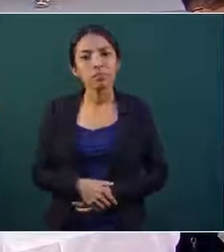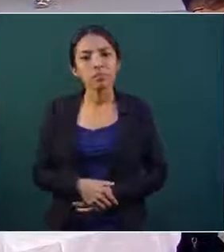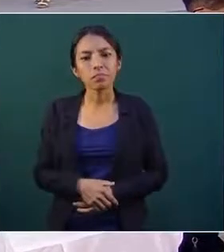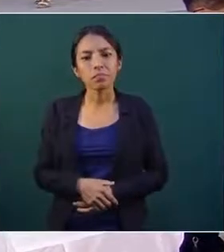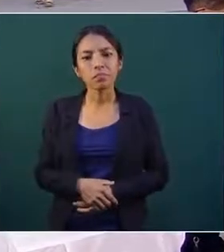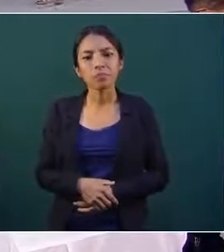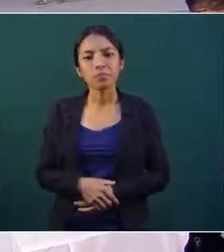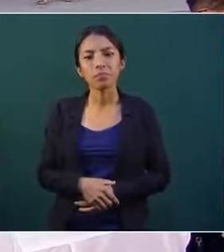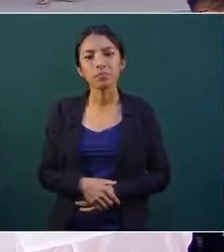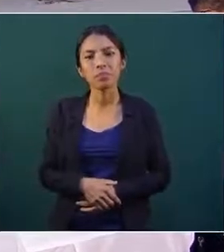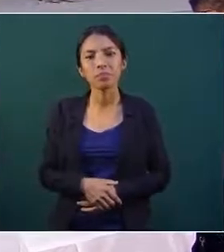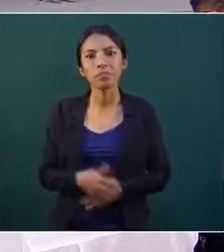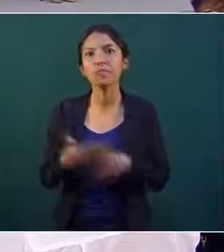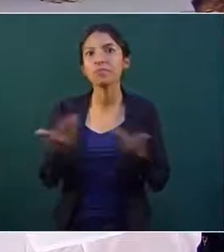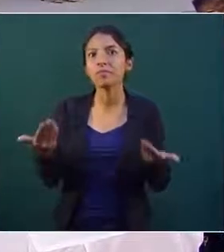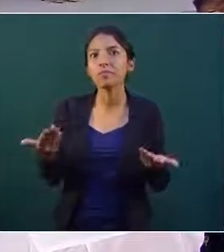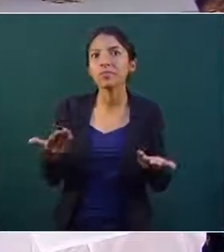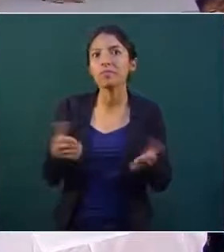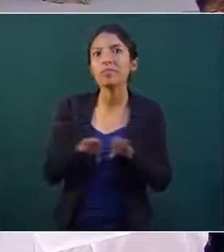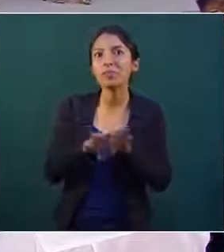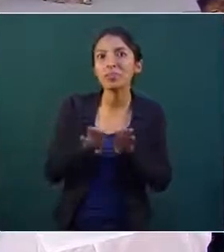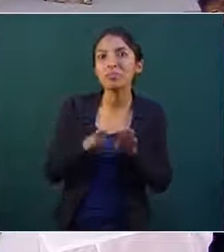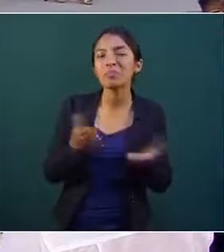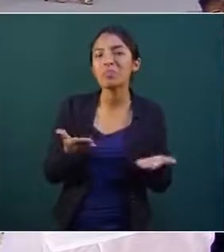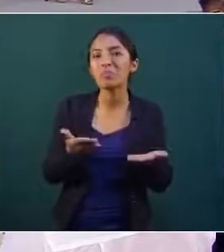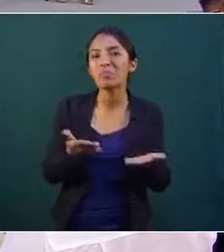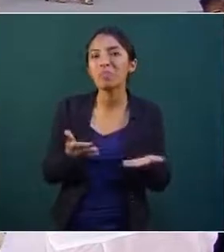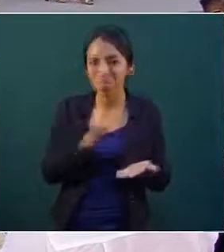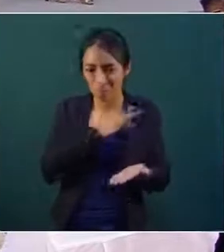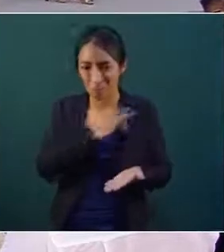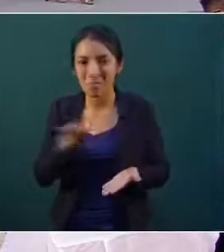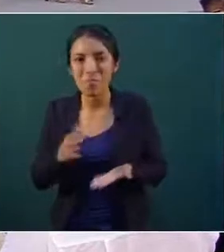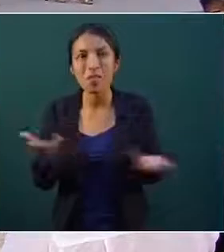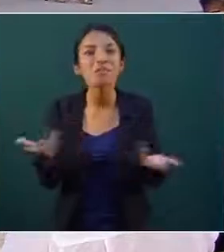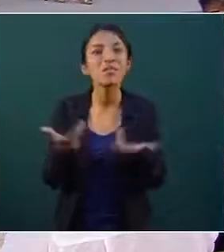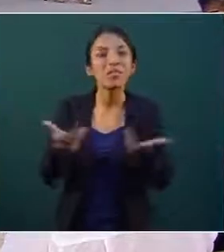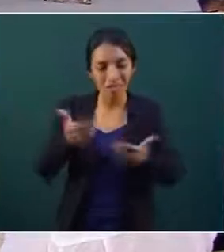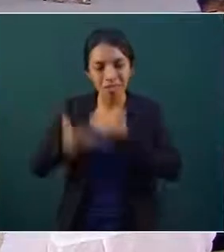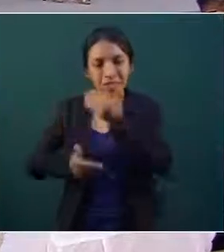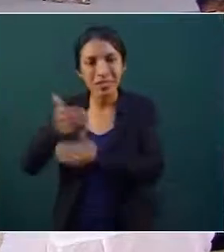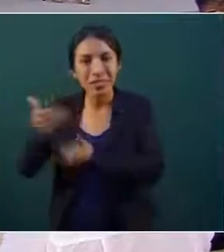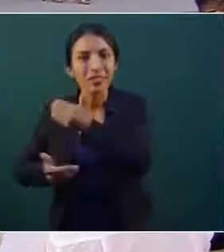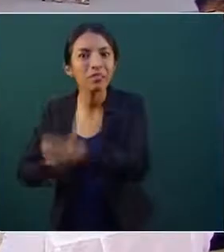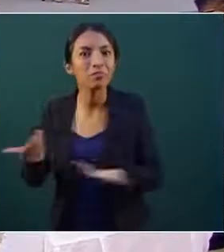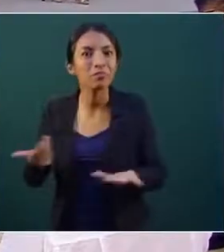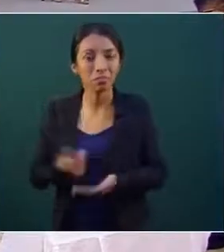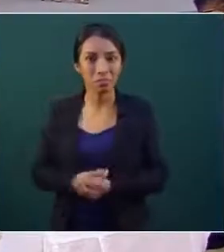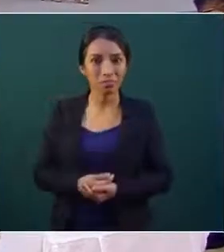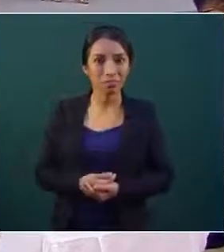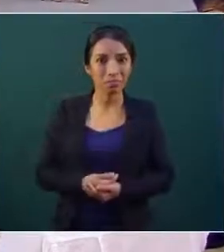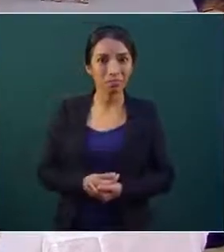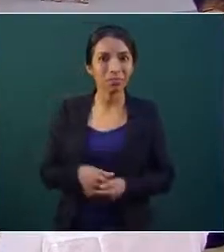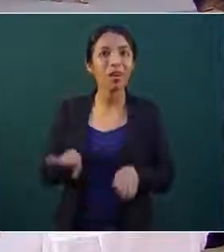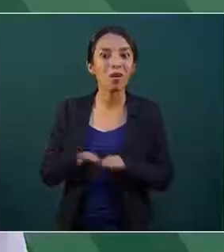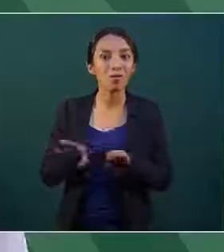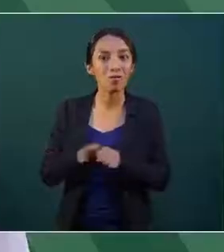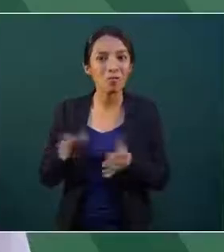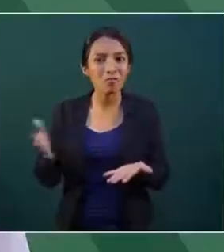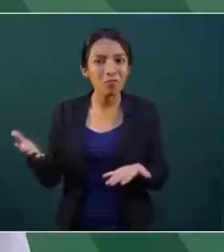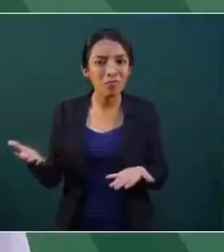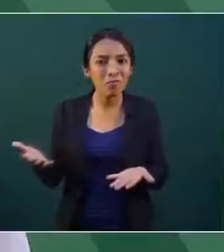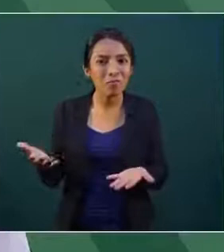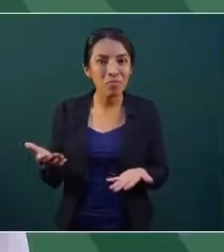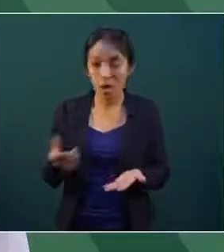¿Y esto por qué lo podemos hacer? Lo íbamos a llevar a cabo con los policías